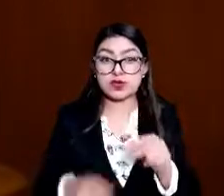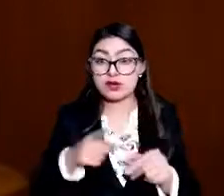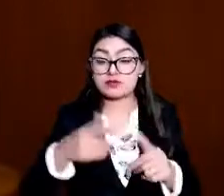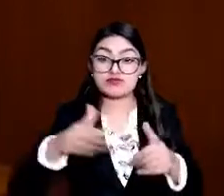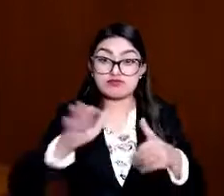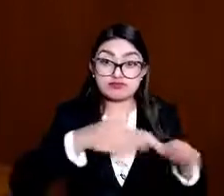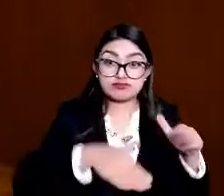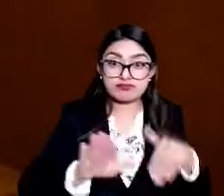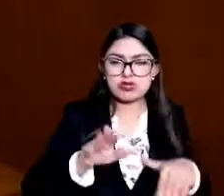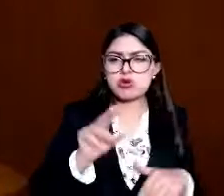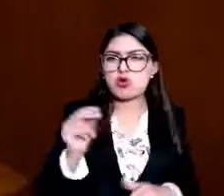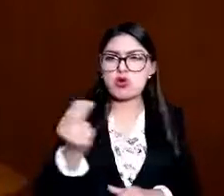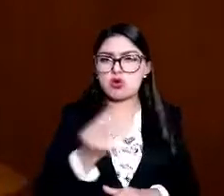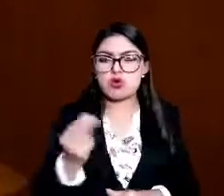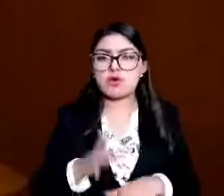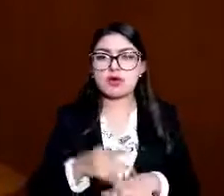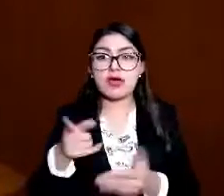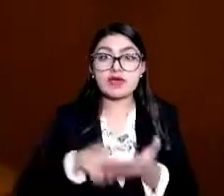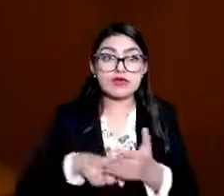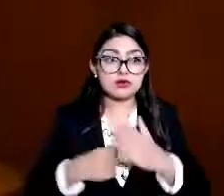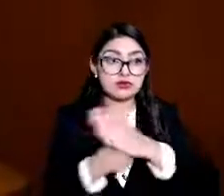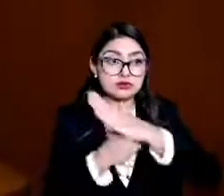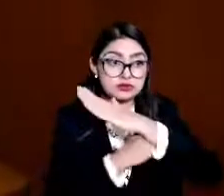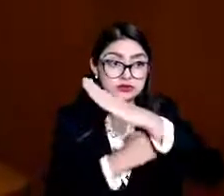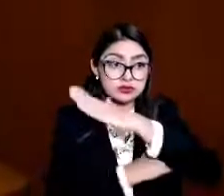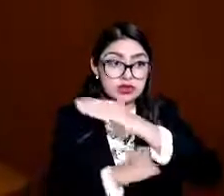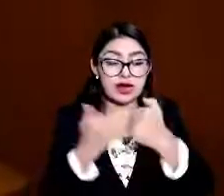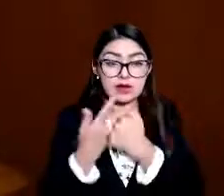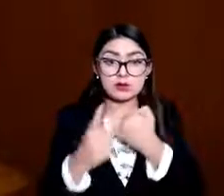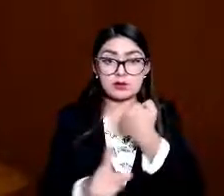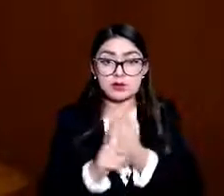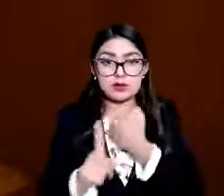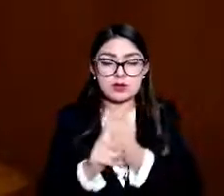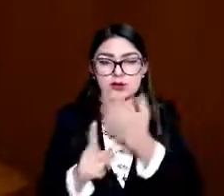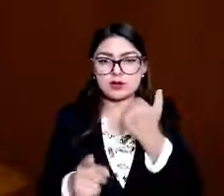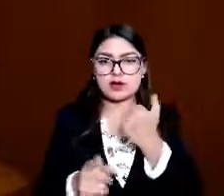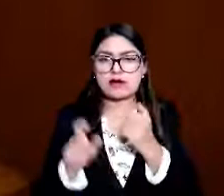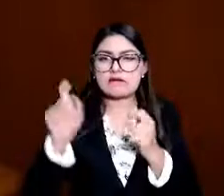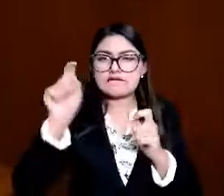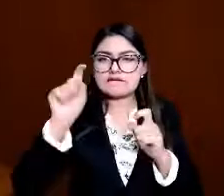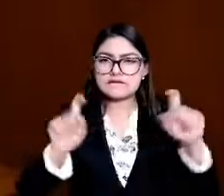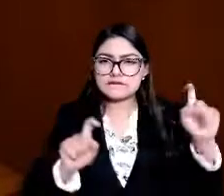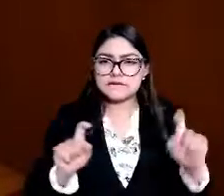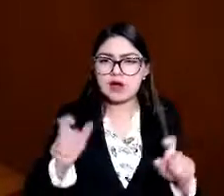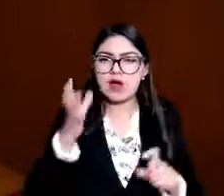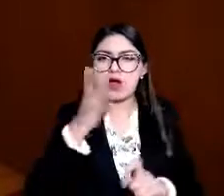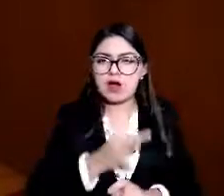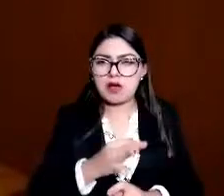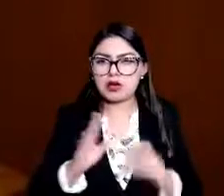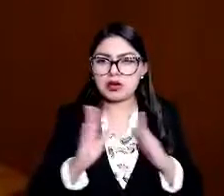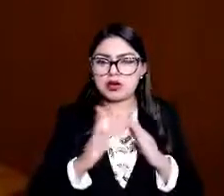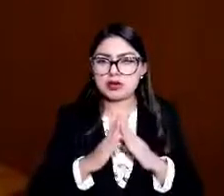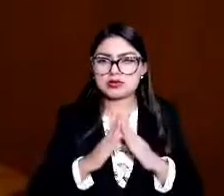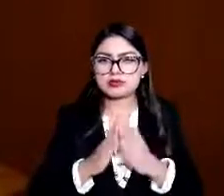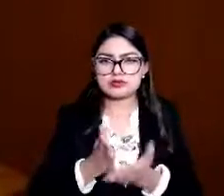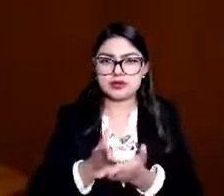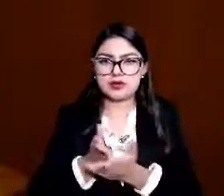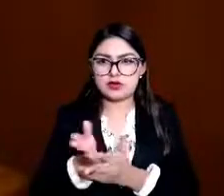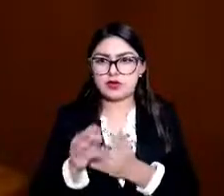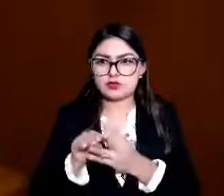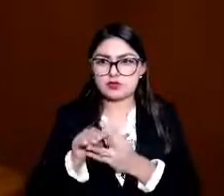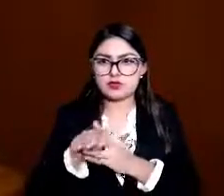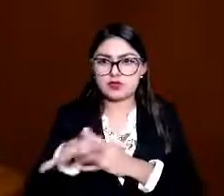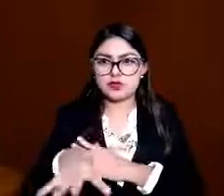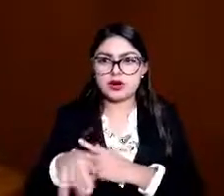no hay daños en las estructuras de las casas. Se ven pequeñas las fisuras de las casas. Karen y